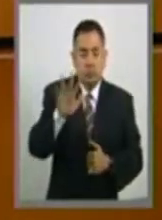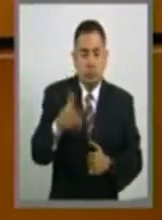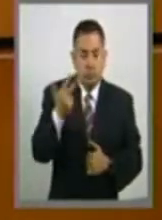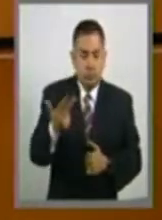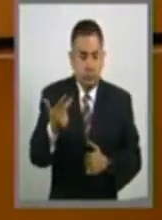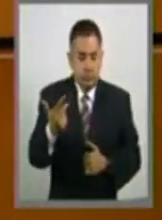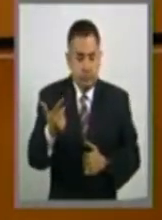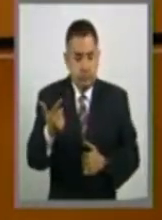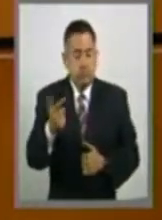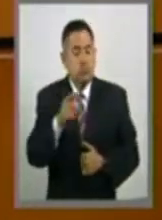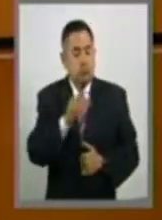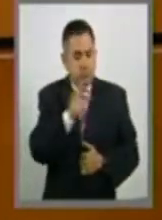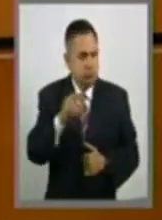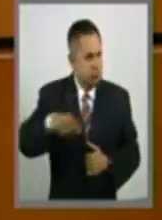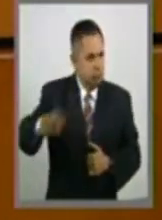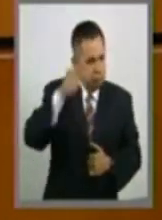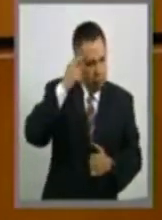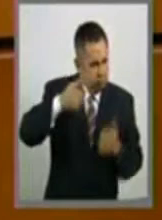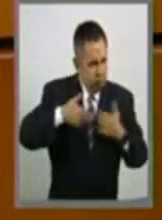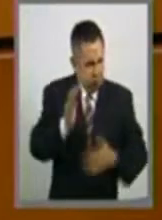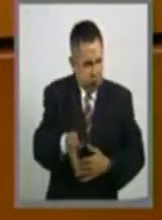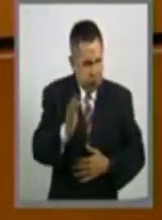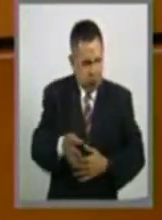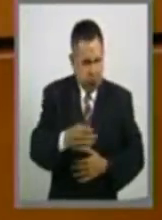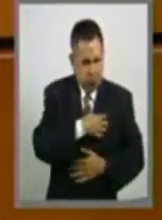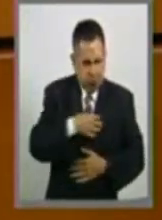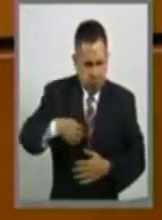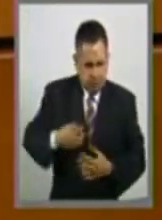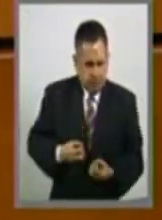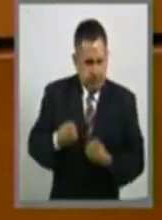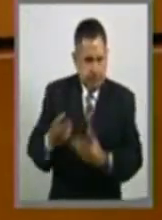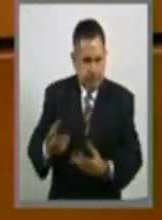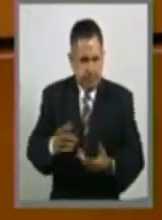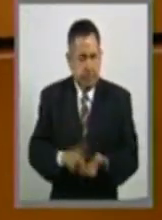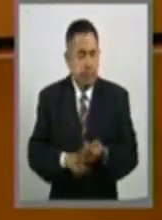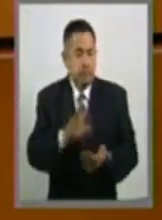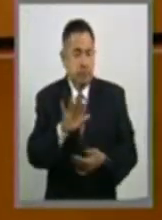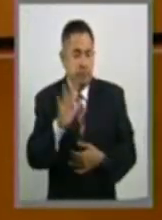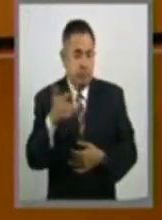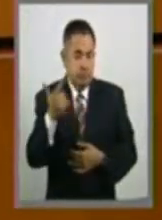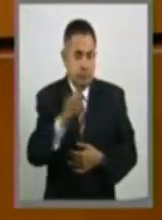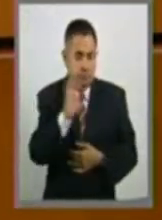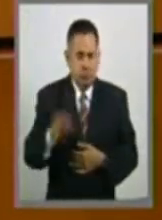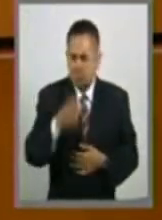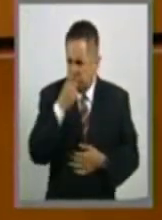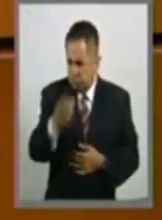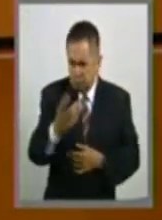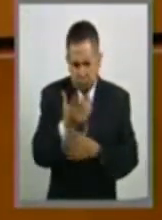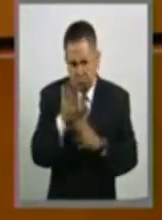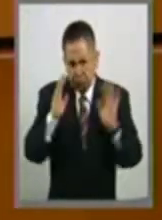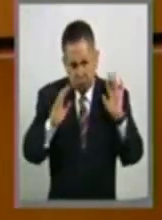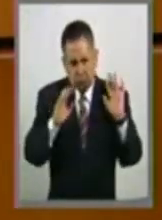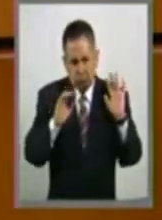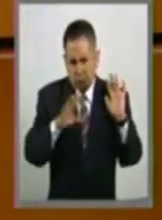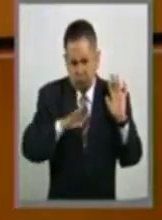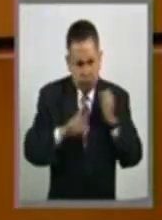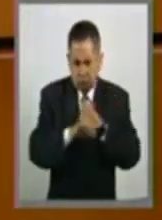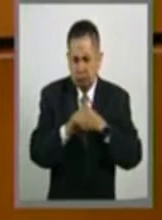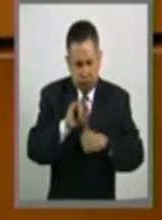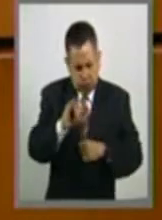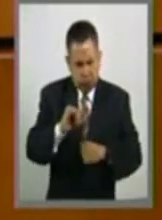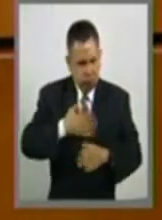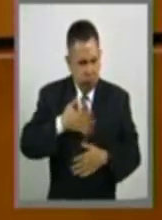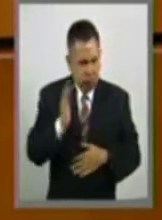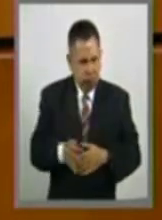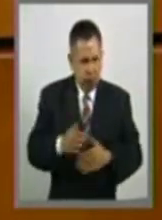59% está a favor de la donación de órganos. El 57% mencionó que no tendría obstáculo para donar